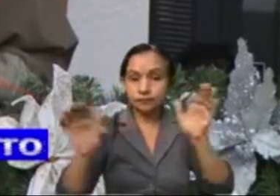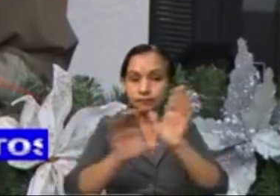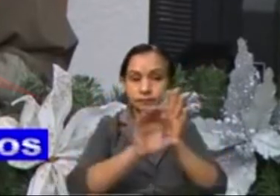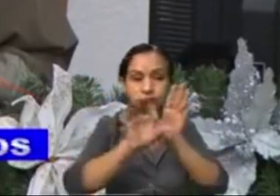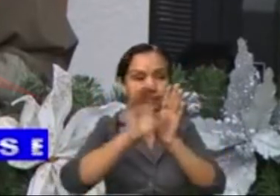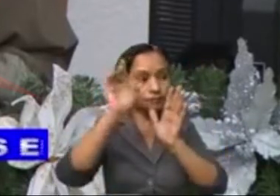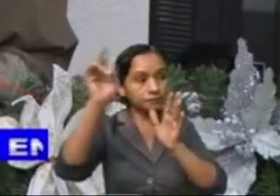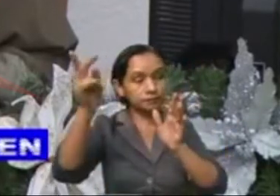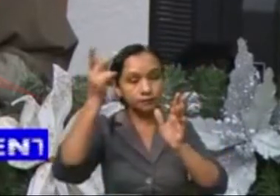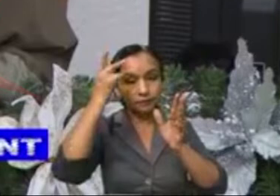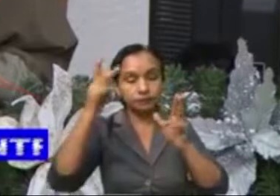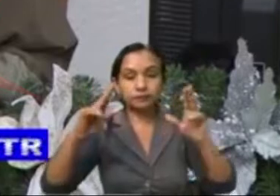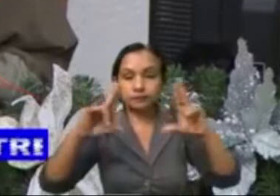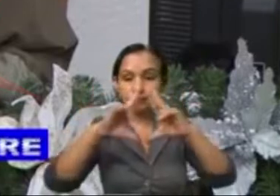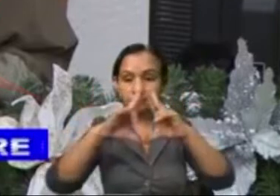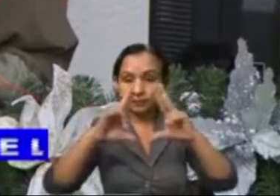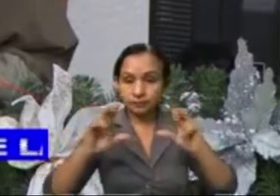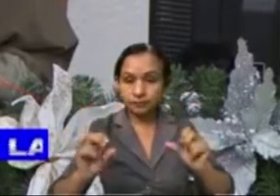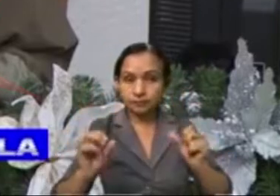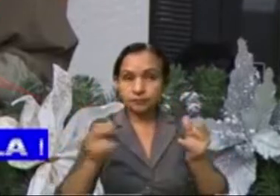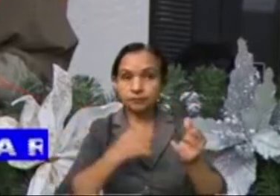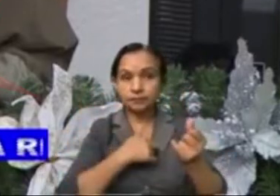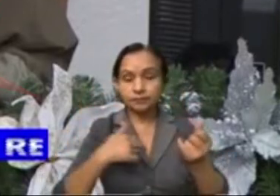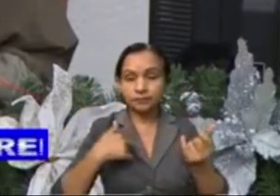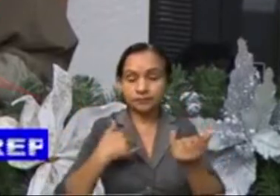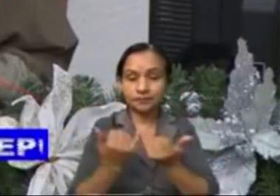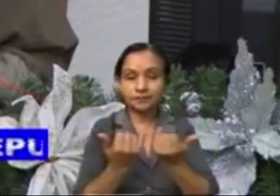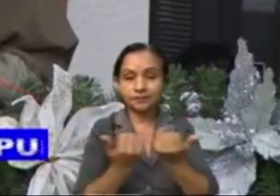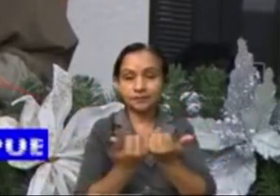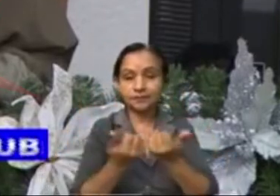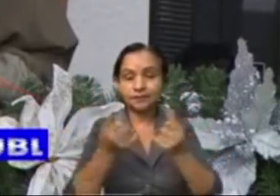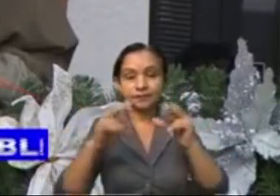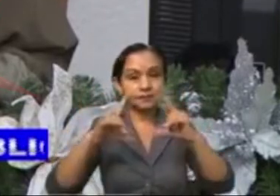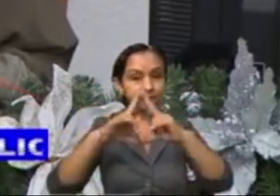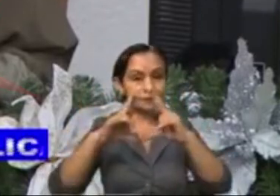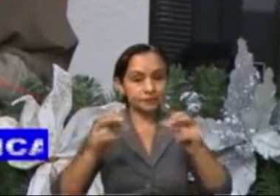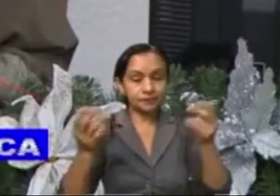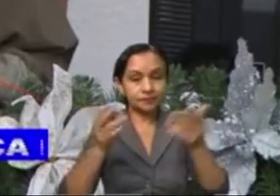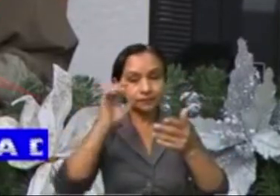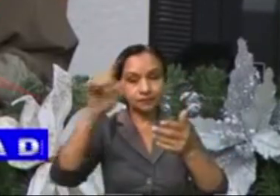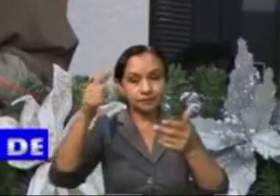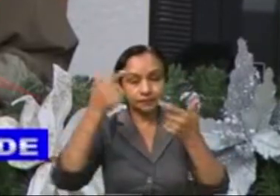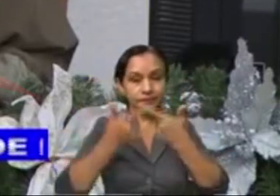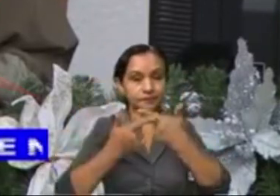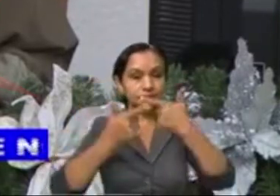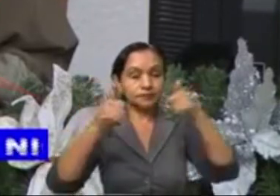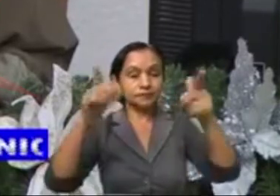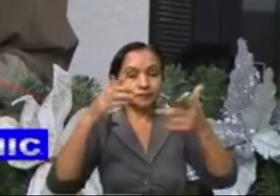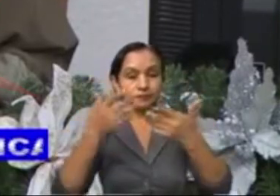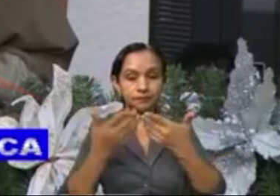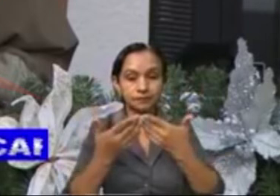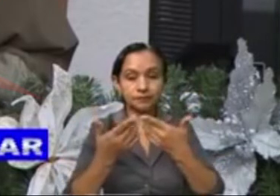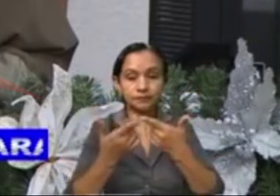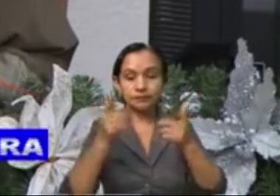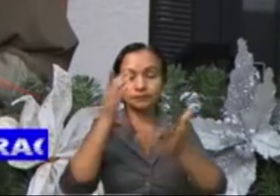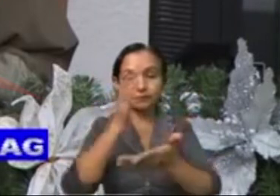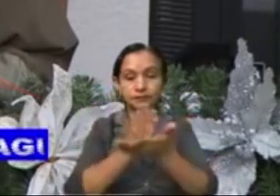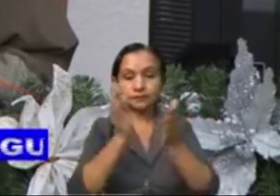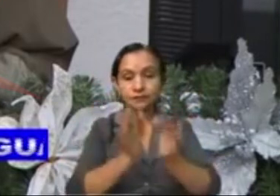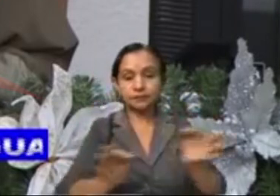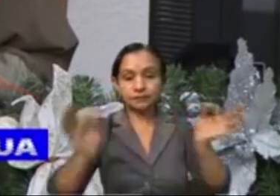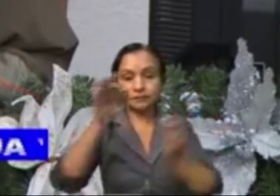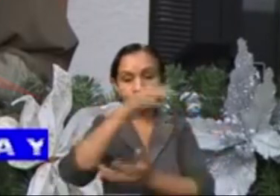Constitución Política de la República que establece Nicaragua como Estado libre, soberano e independiente fundamenta